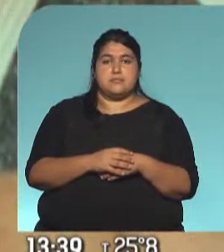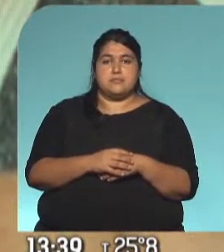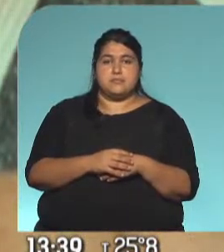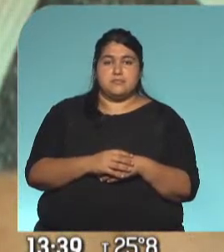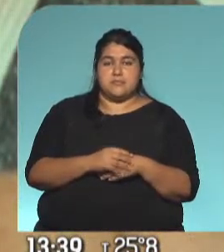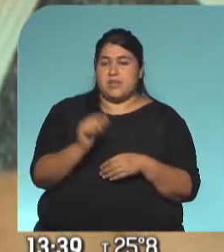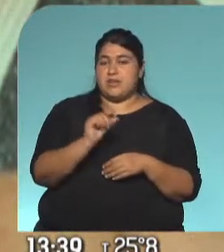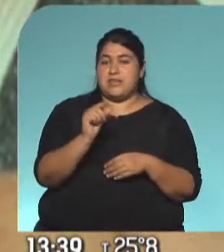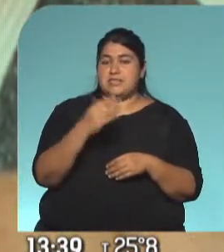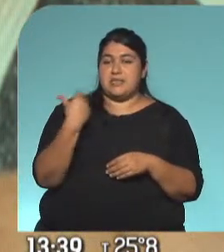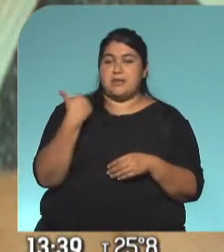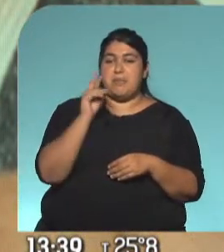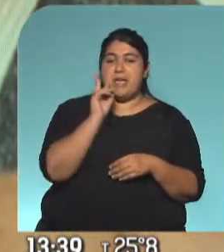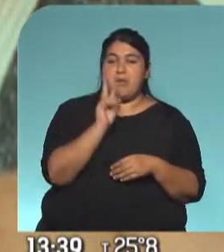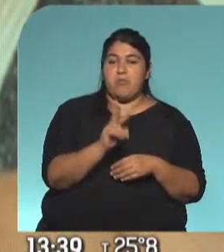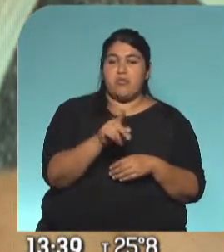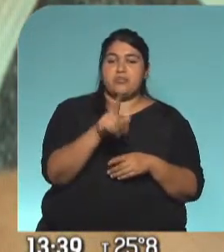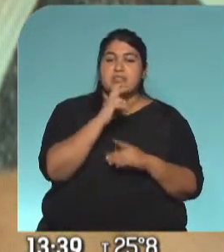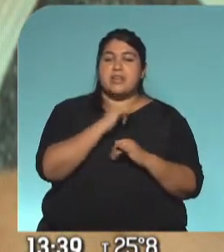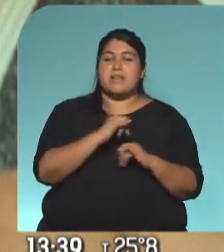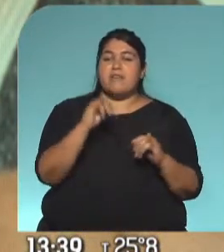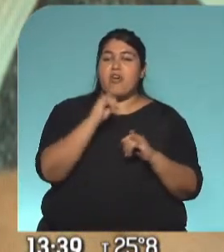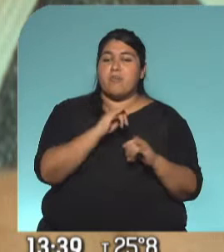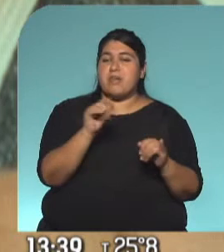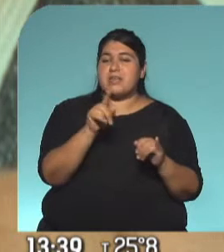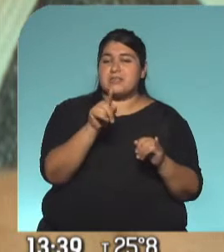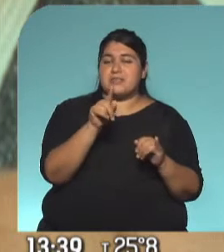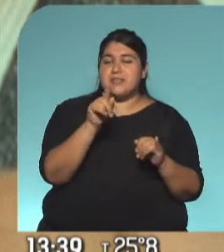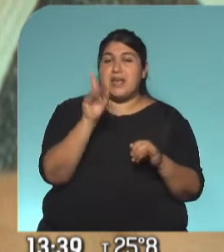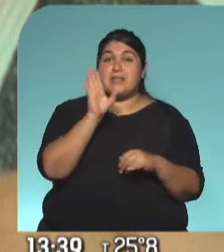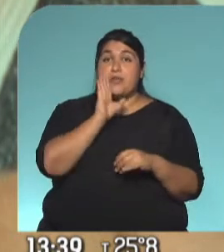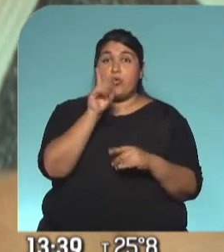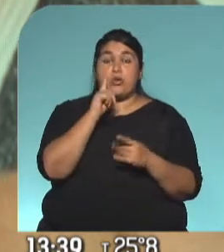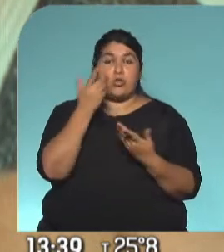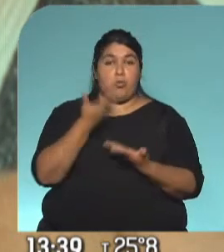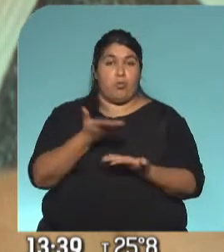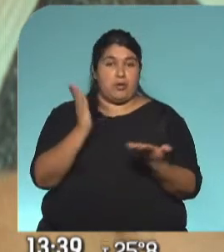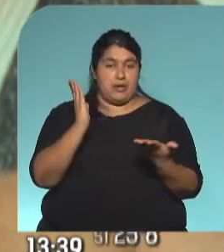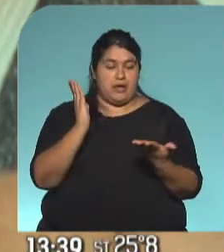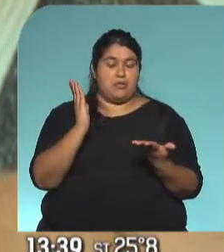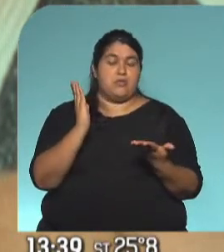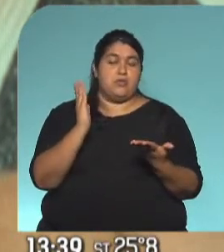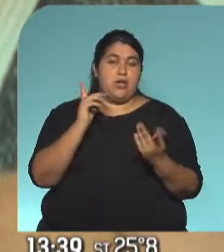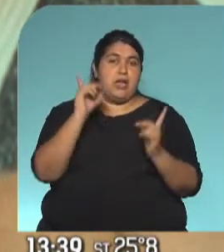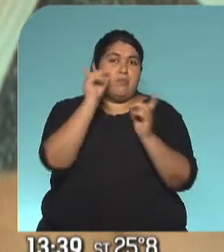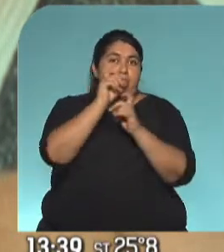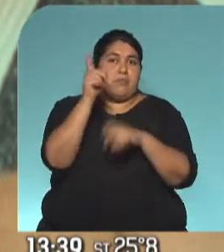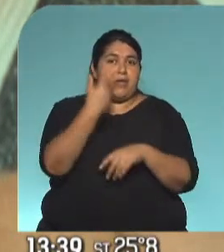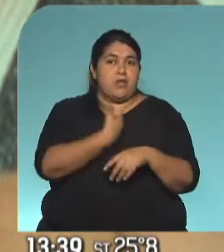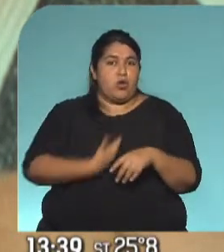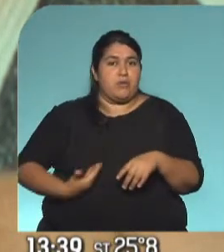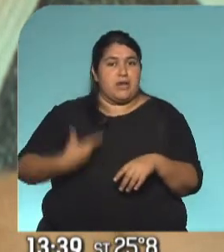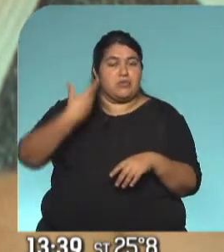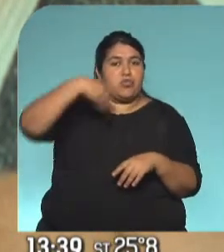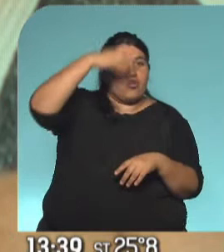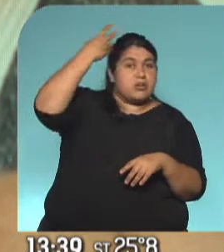Lo veíamos recién, el tema del informe publicado por Estados Unidos, donde da cuenta de la implicancia también del gobierno saudí,